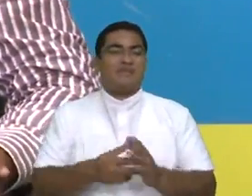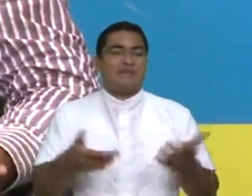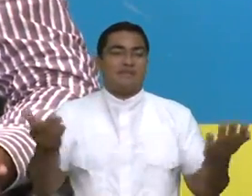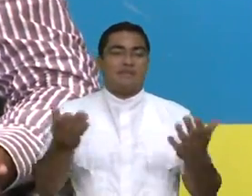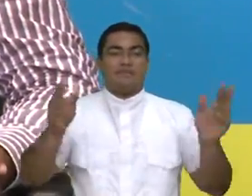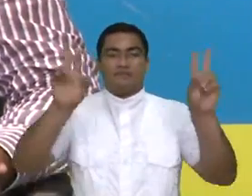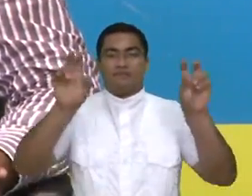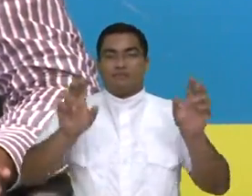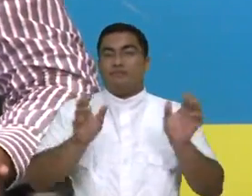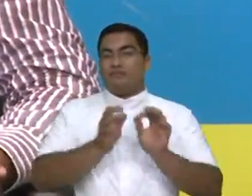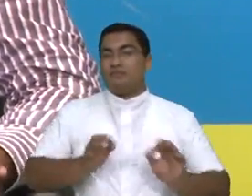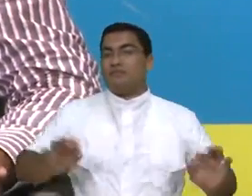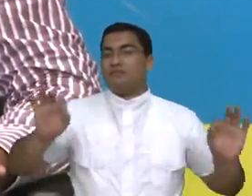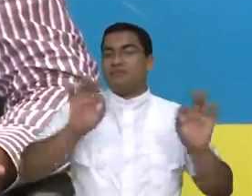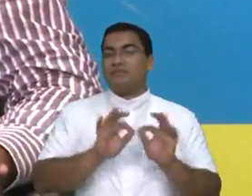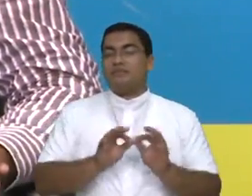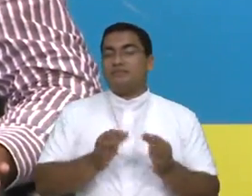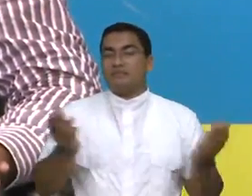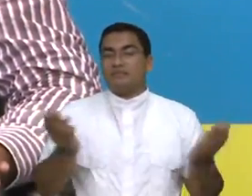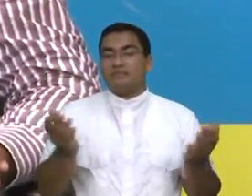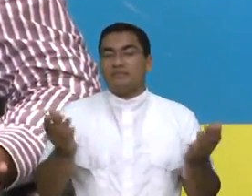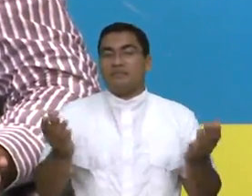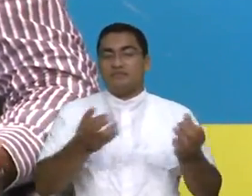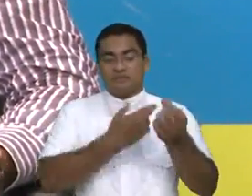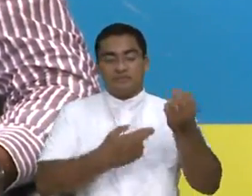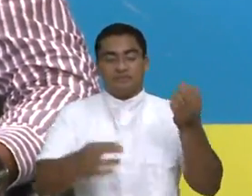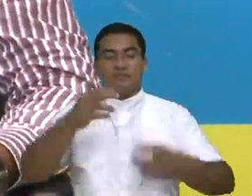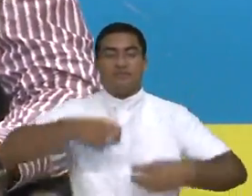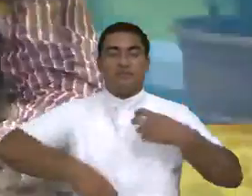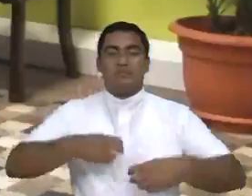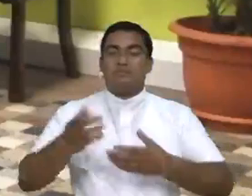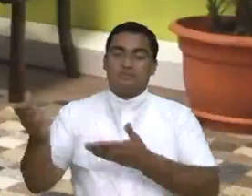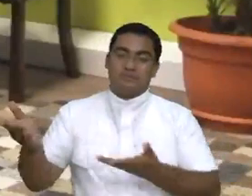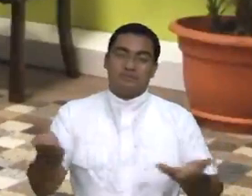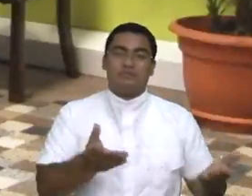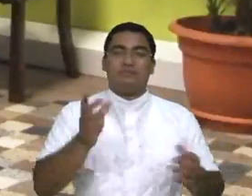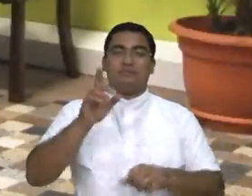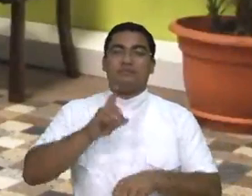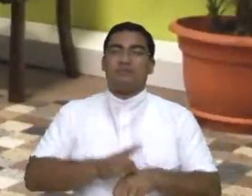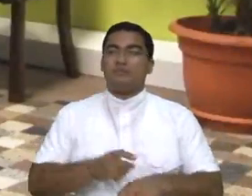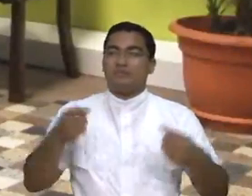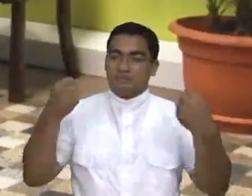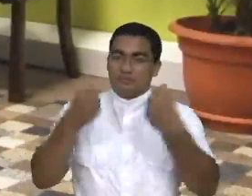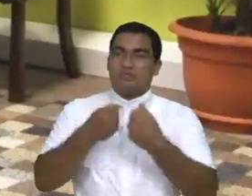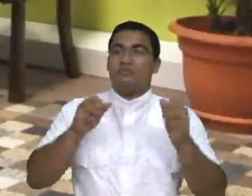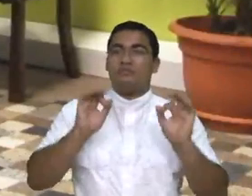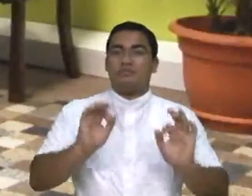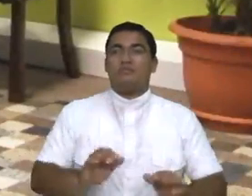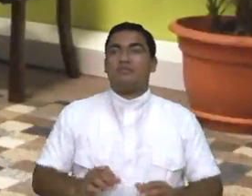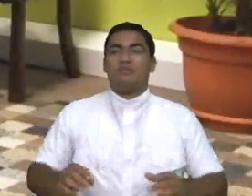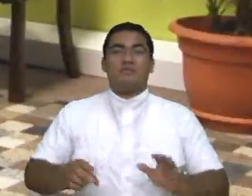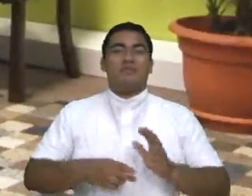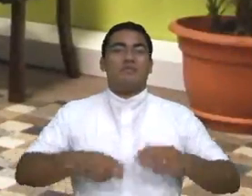tiene que ver con este trastorno en la sangre. Bien. Bienvenido, doctor. Bueno. Vamos a saludar así. Hay que poner de